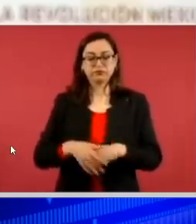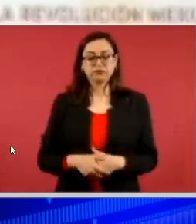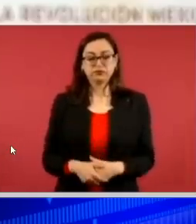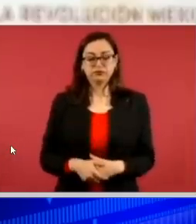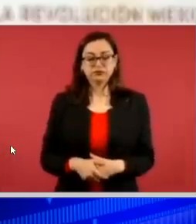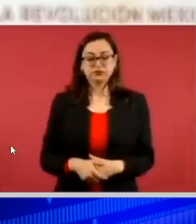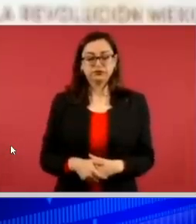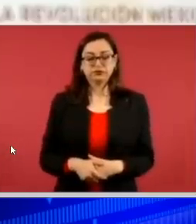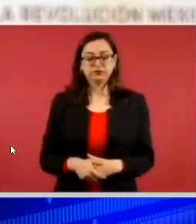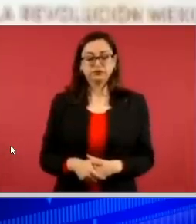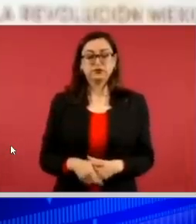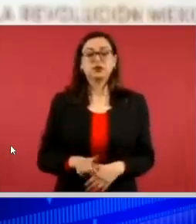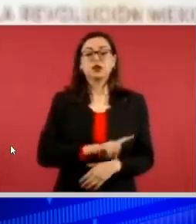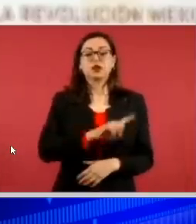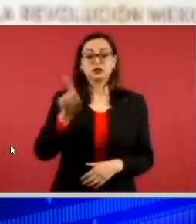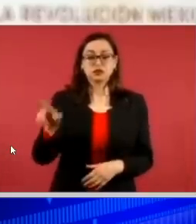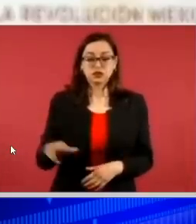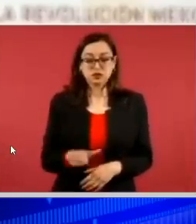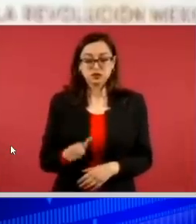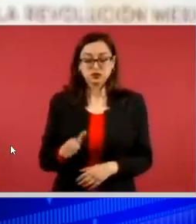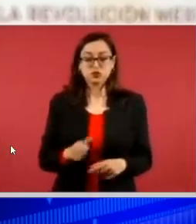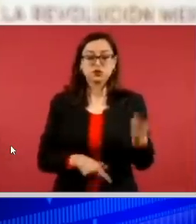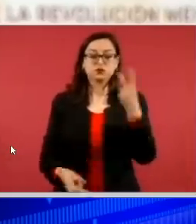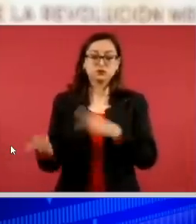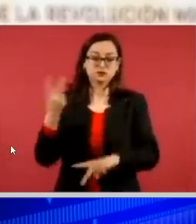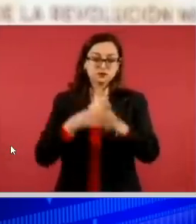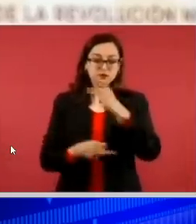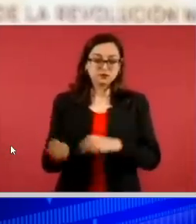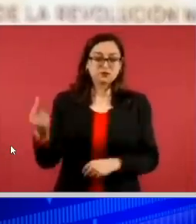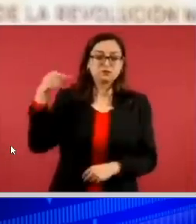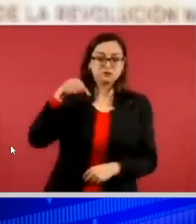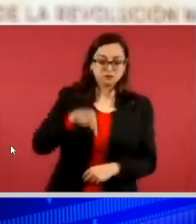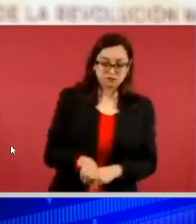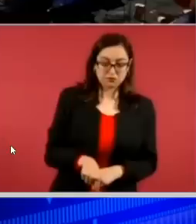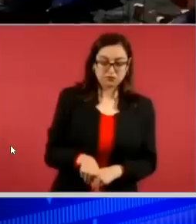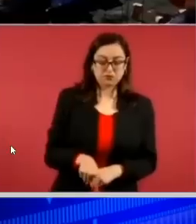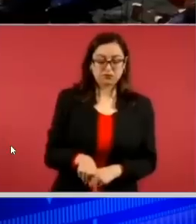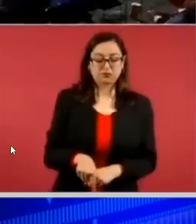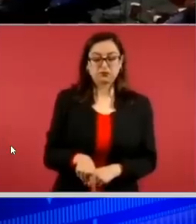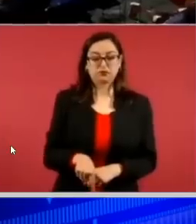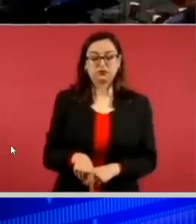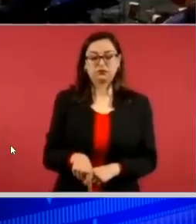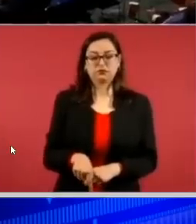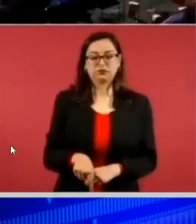vinieron aquí no saben tengo entendido